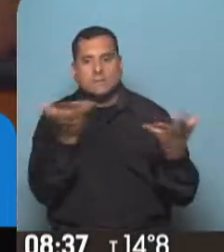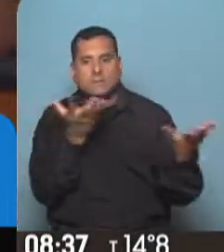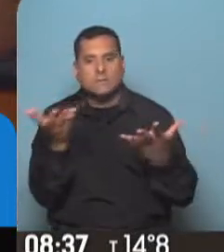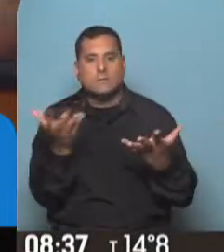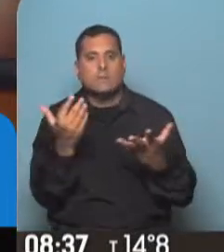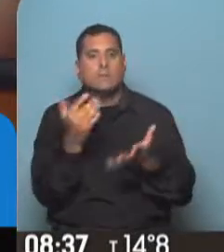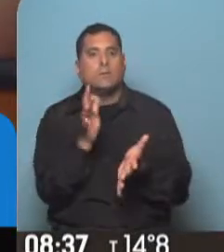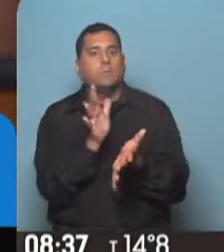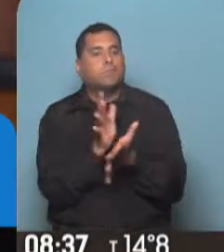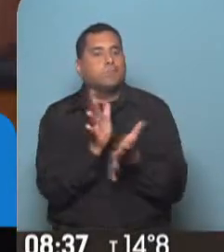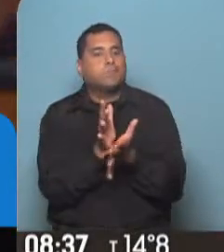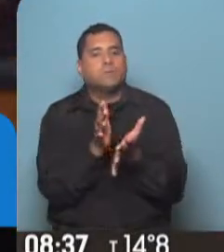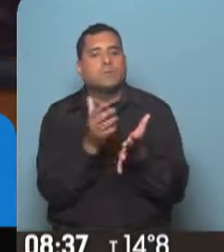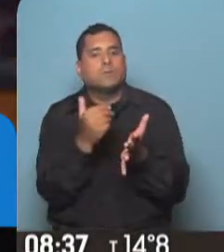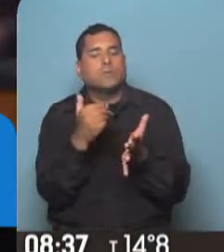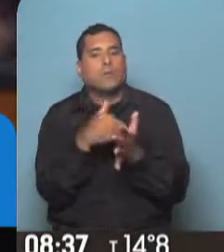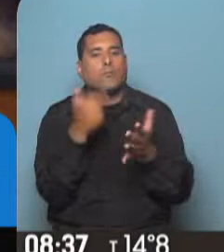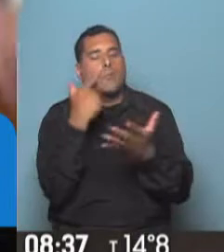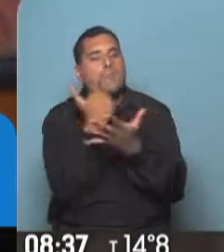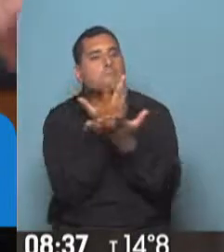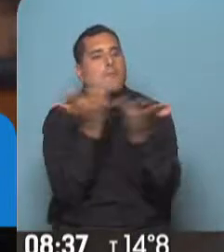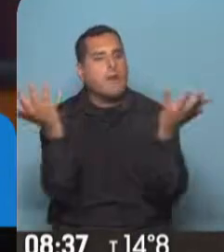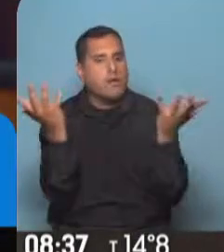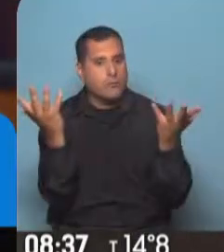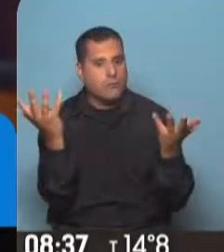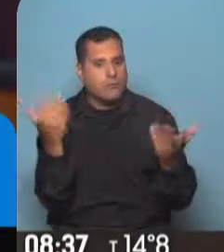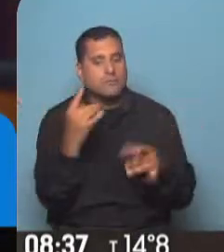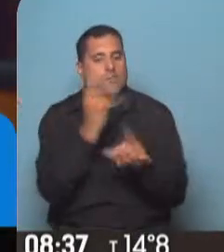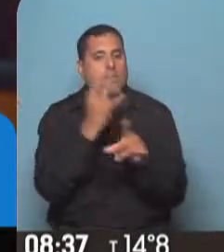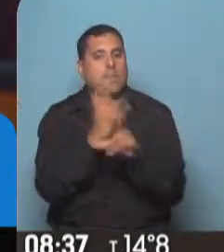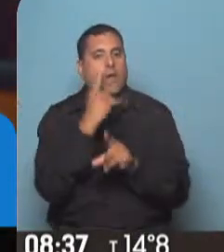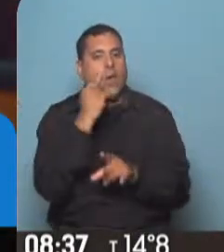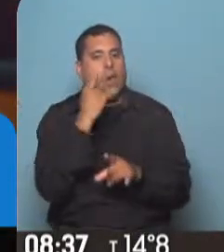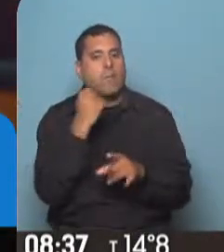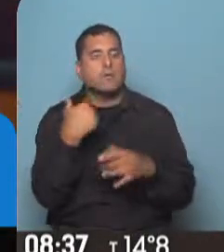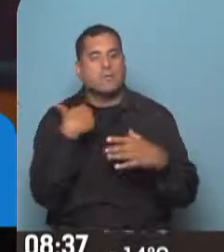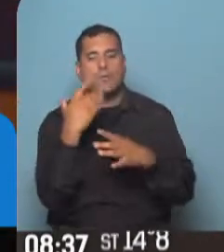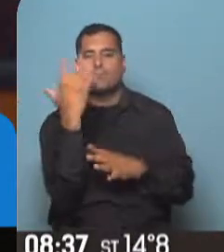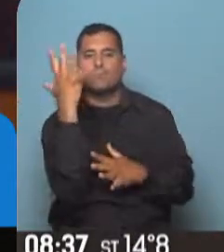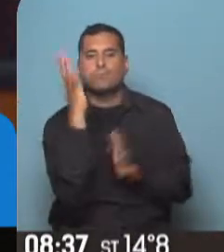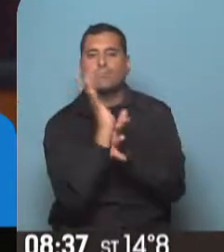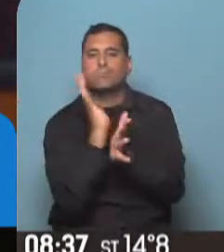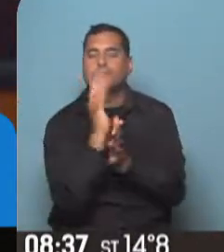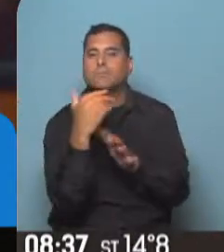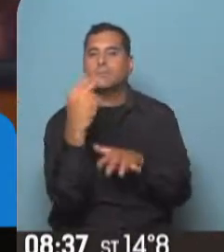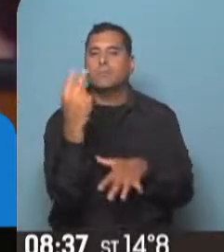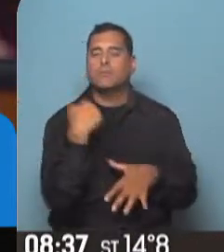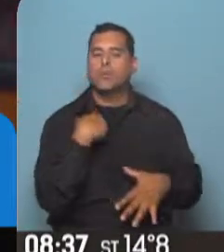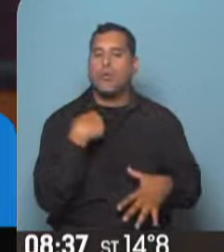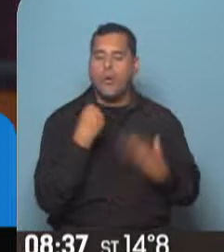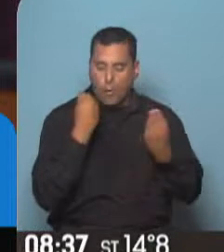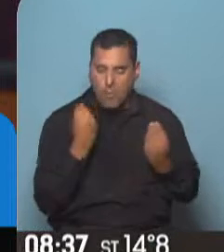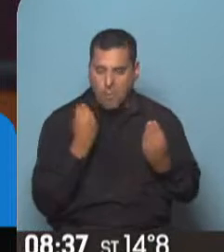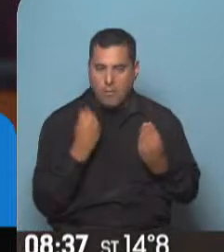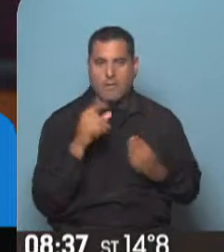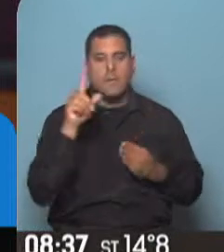vitrina en donde de alguna manera tenemos que estar mirándonos y siendo mirados y quienes nos